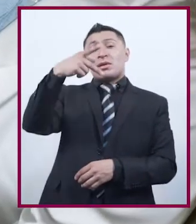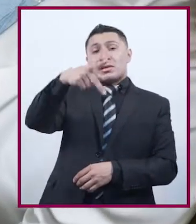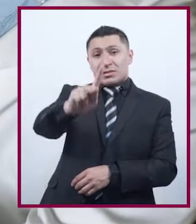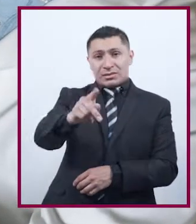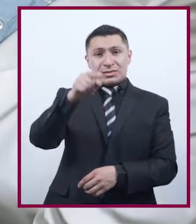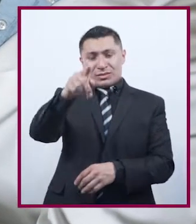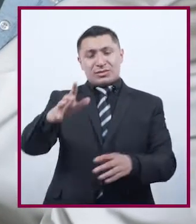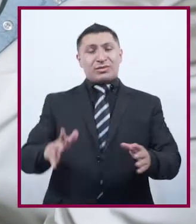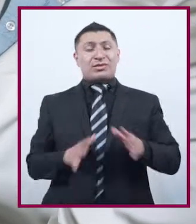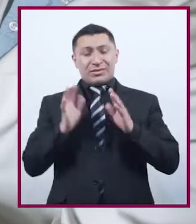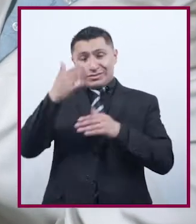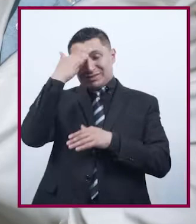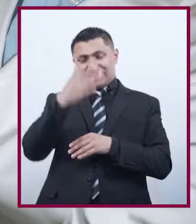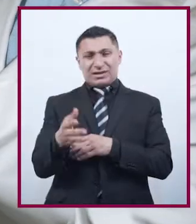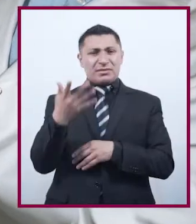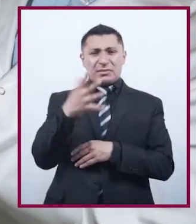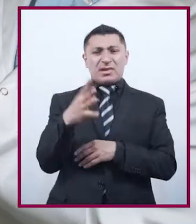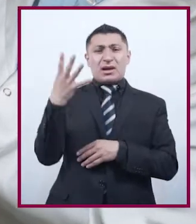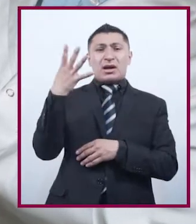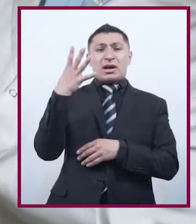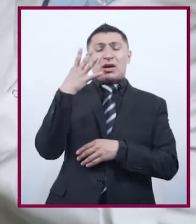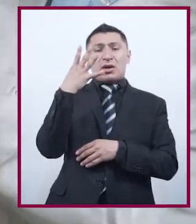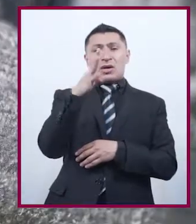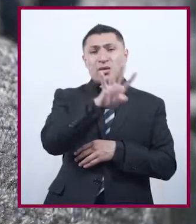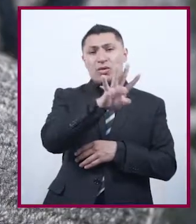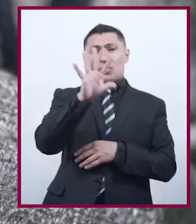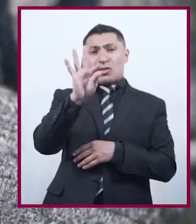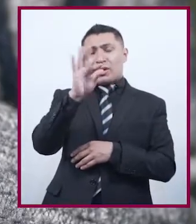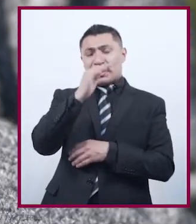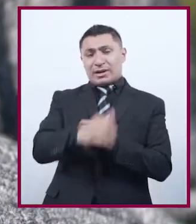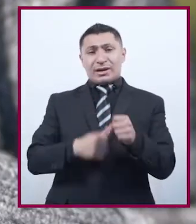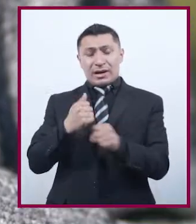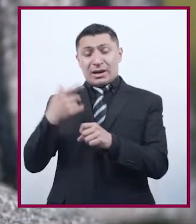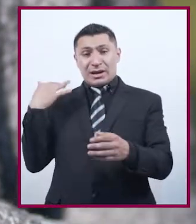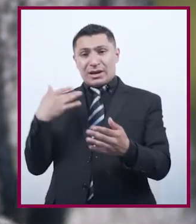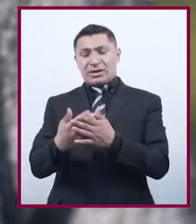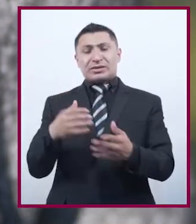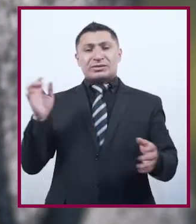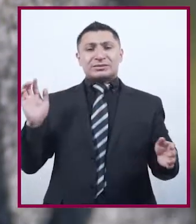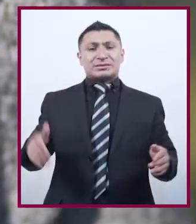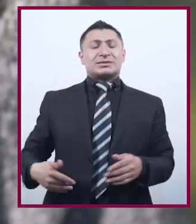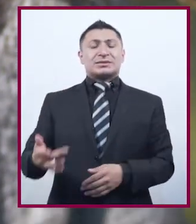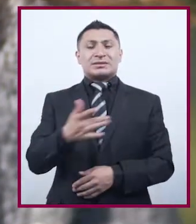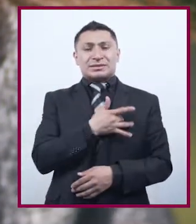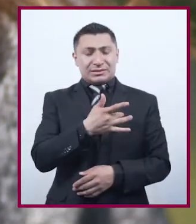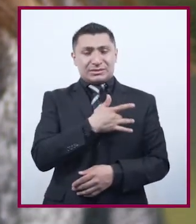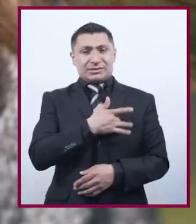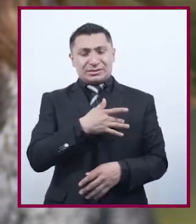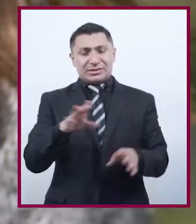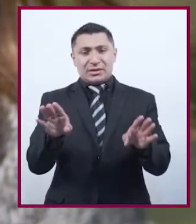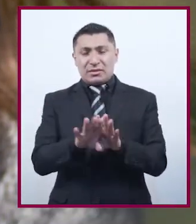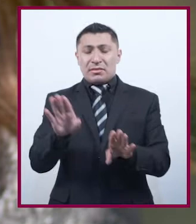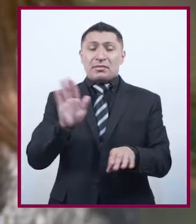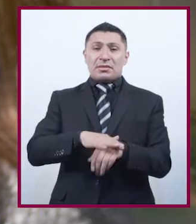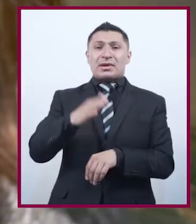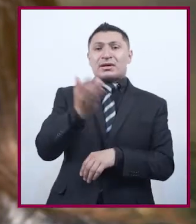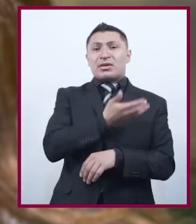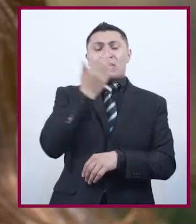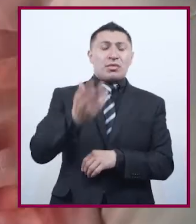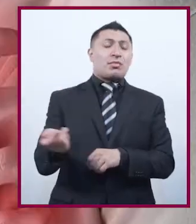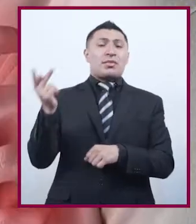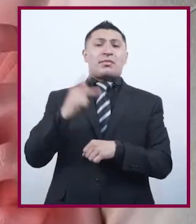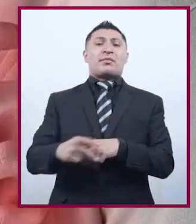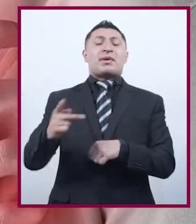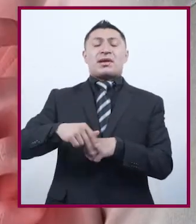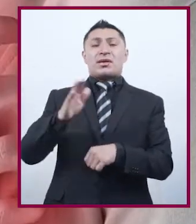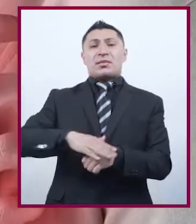sorprendería saber que desde hace más de 4 décadas los accidentes cardiovasculares son más frecuentes y peligrosos